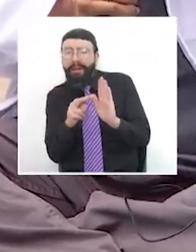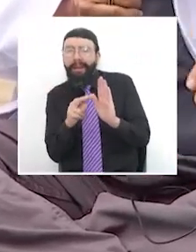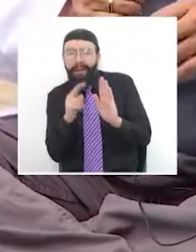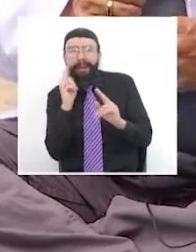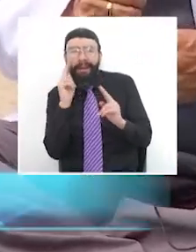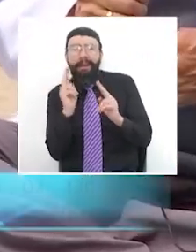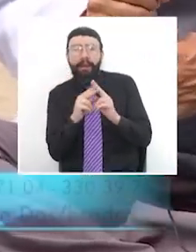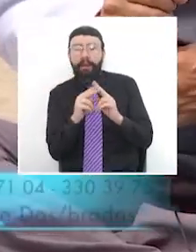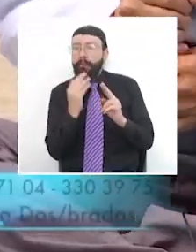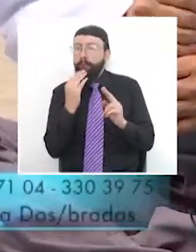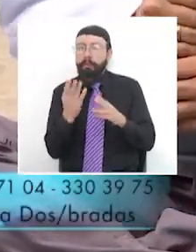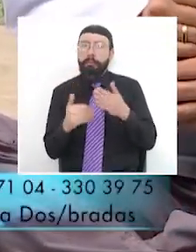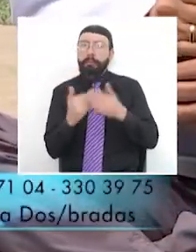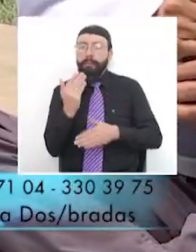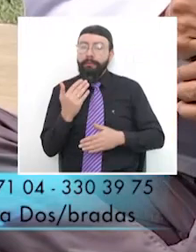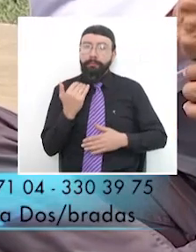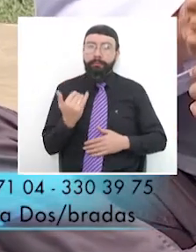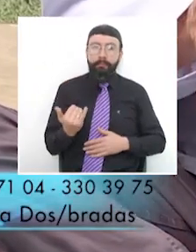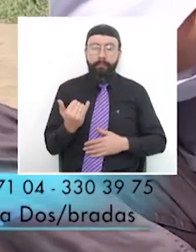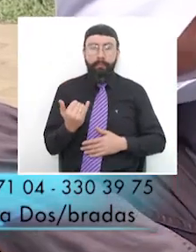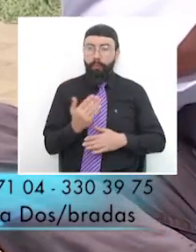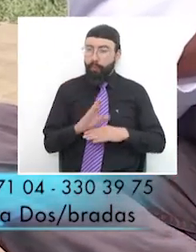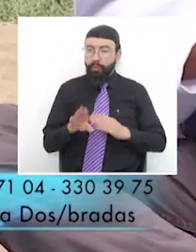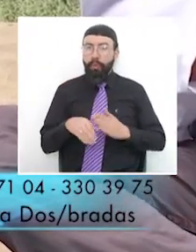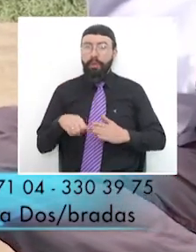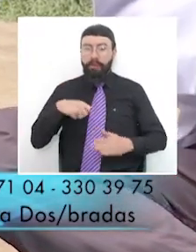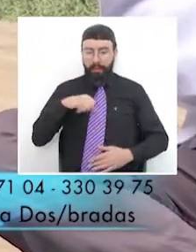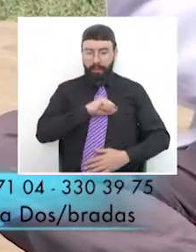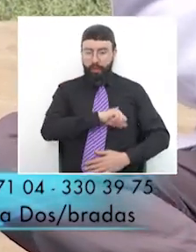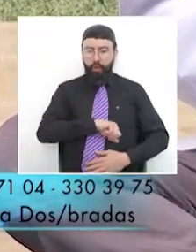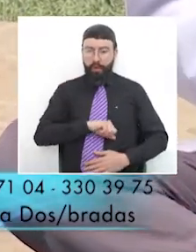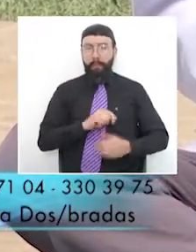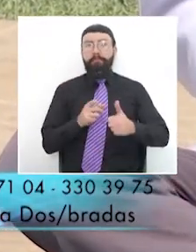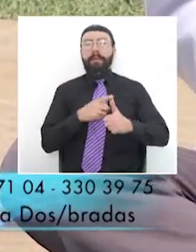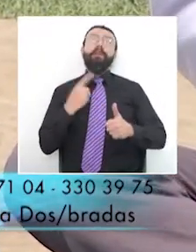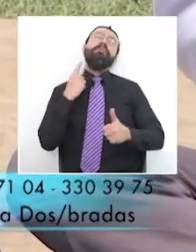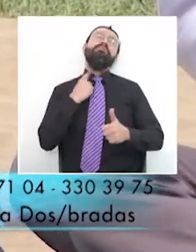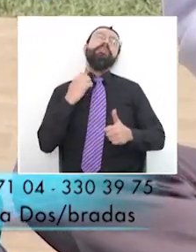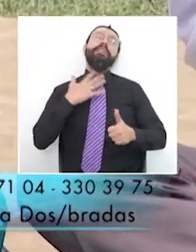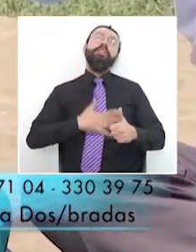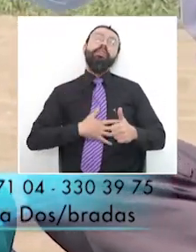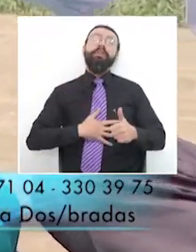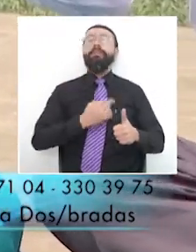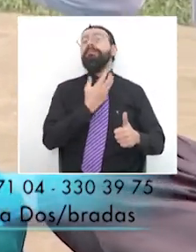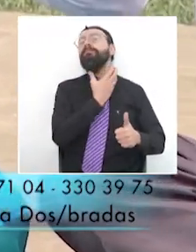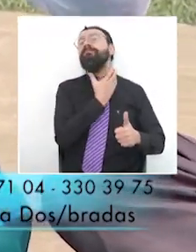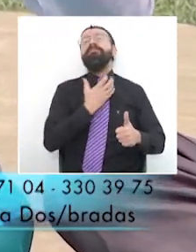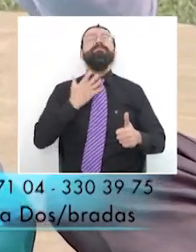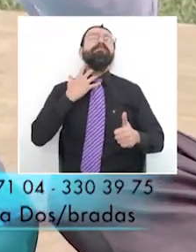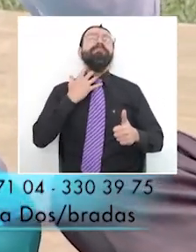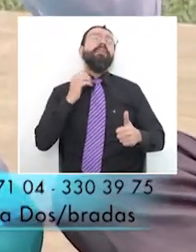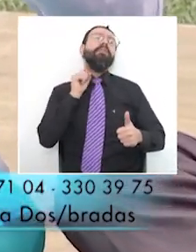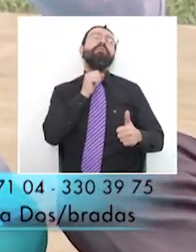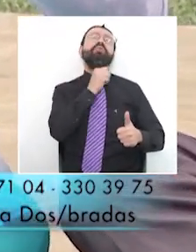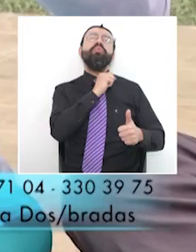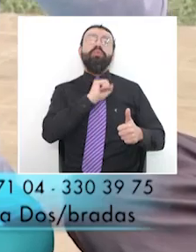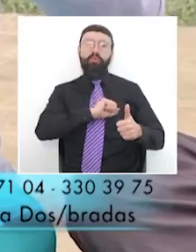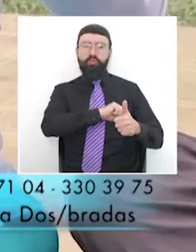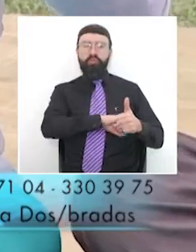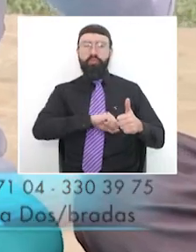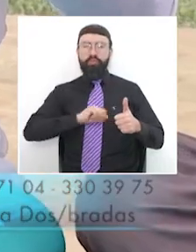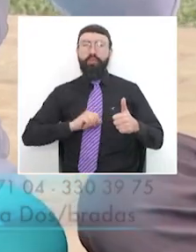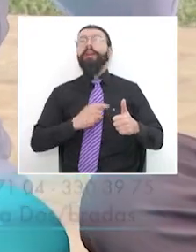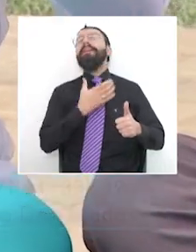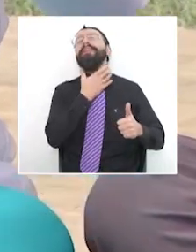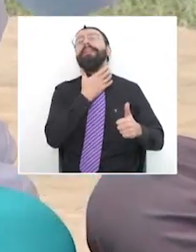y le hacemos a todos los pacientes una ecografía de tiroides y los vasos y los ganglios del cuello. Entonces